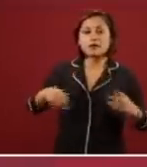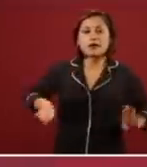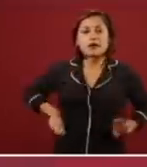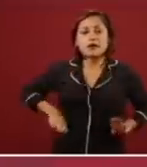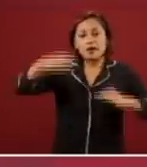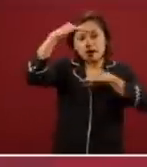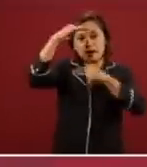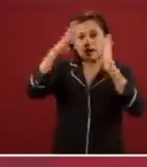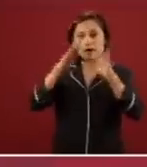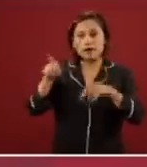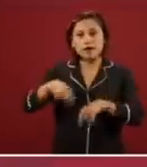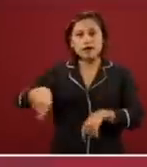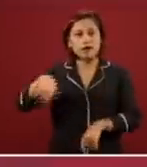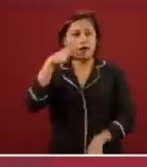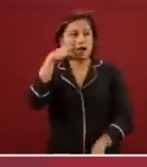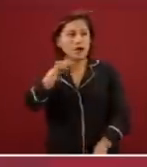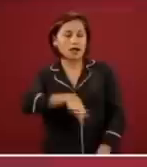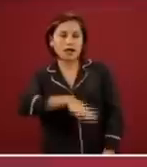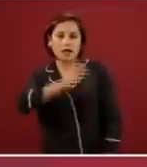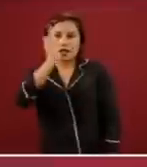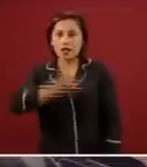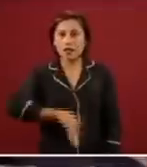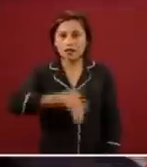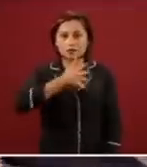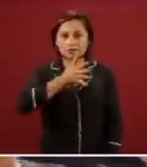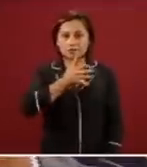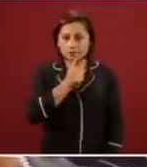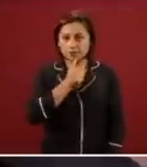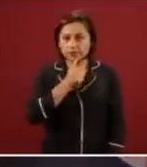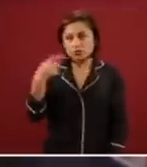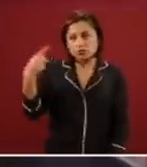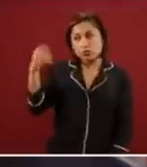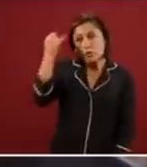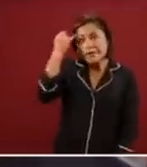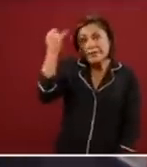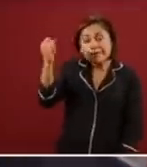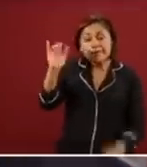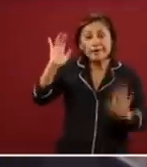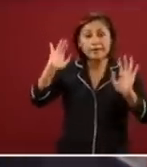es inaceptable, es un asunto ideológico,